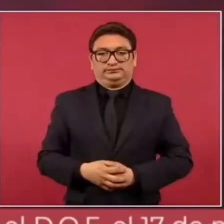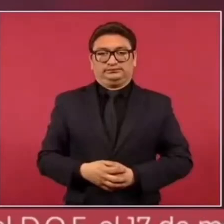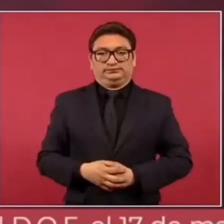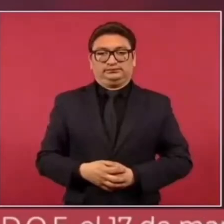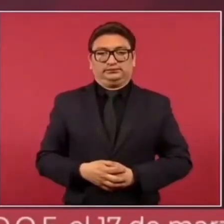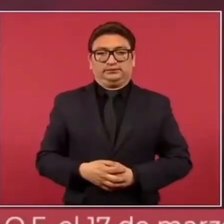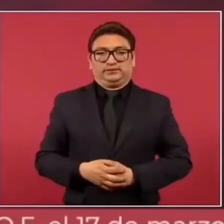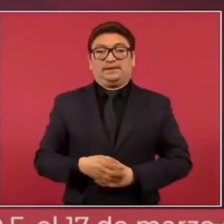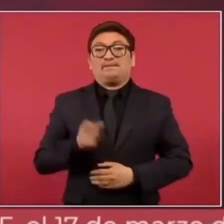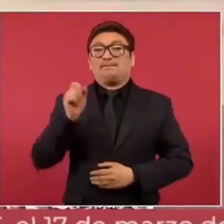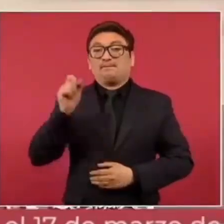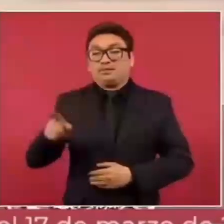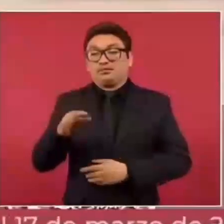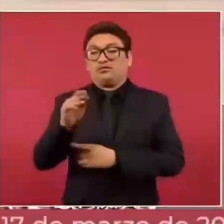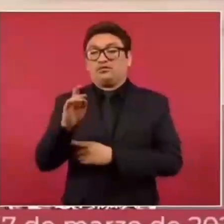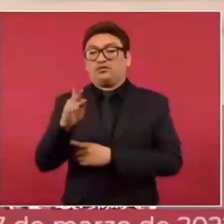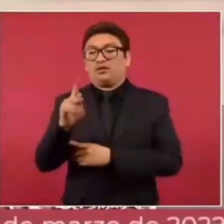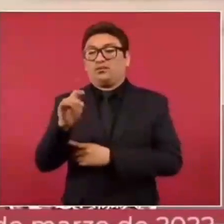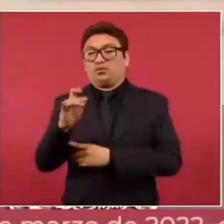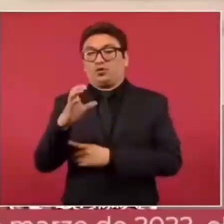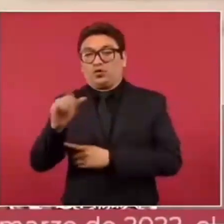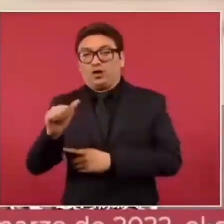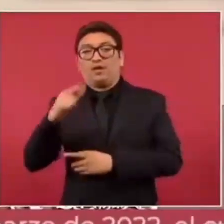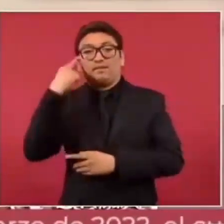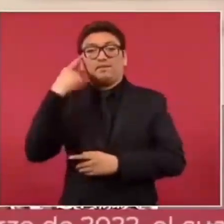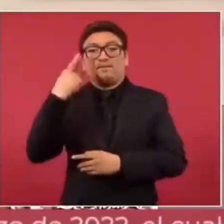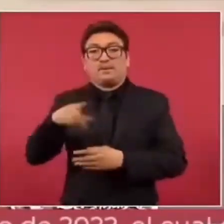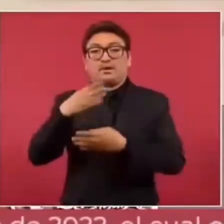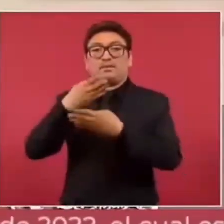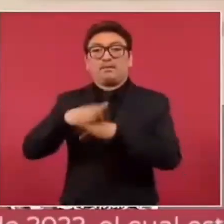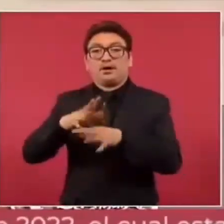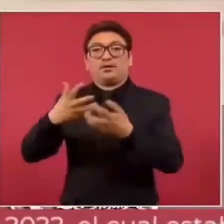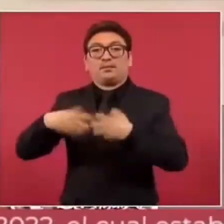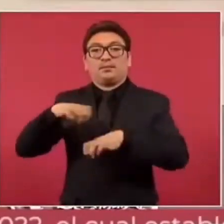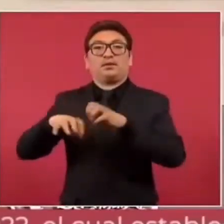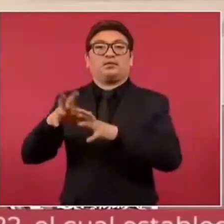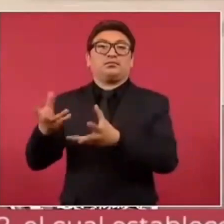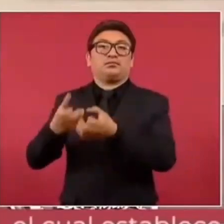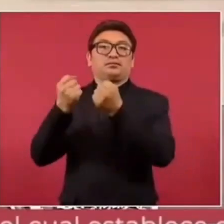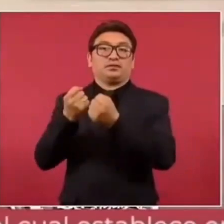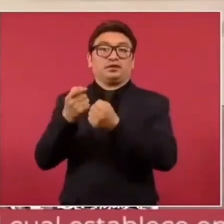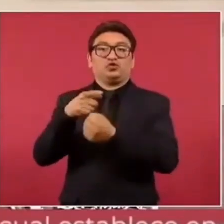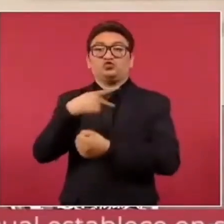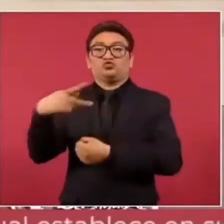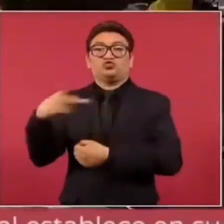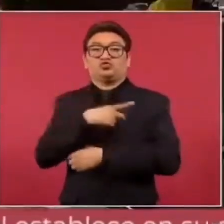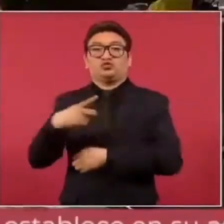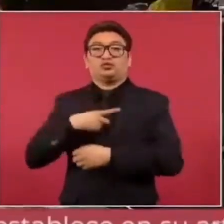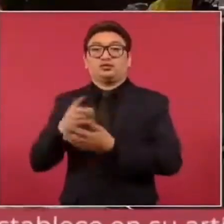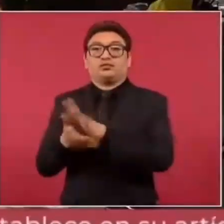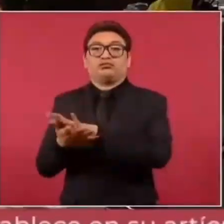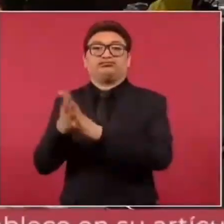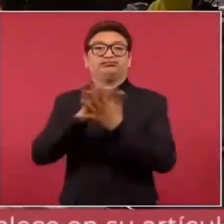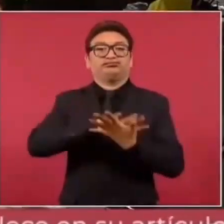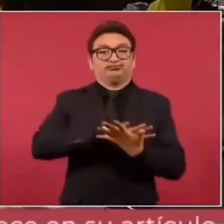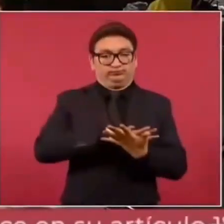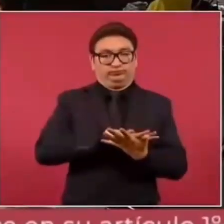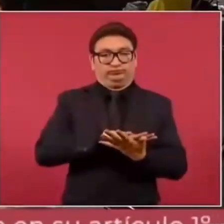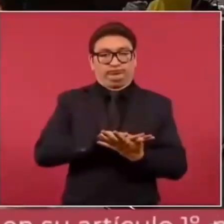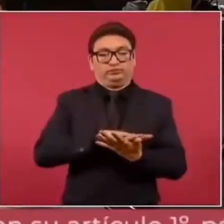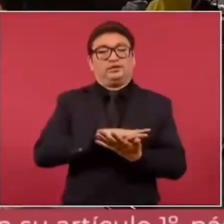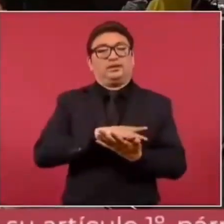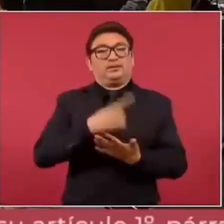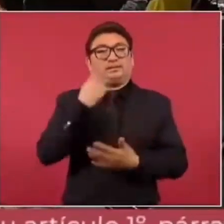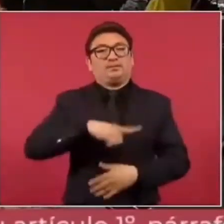con el FOBAPROA, con el rescate que hicieron de bancos y de empresas. Si deberían de estar